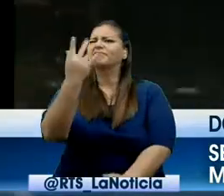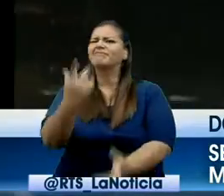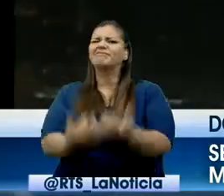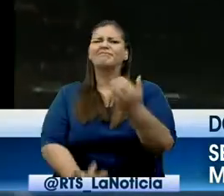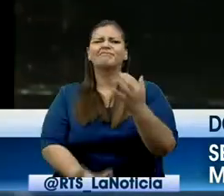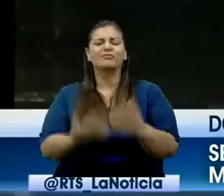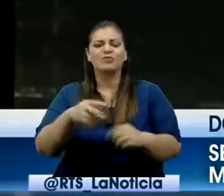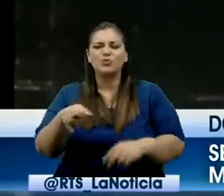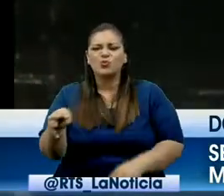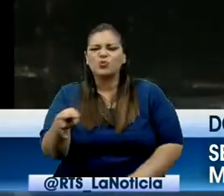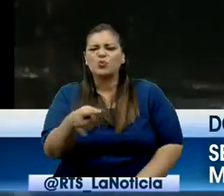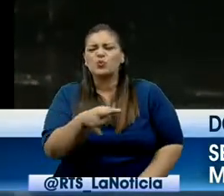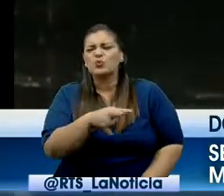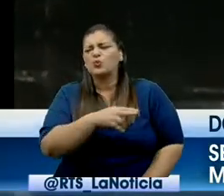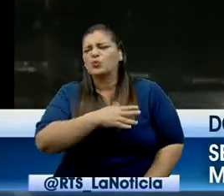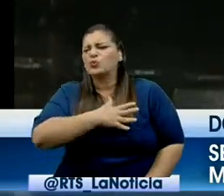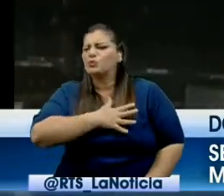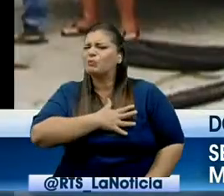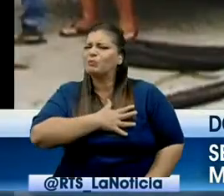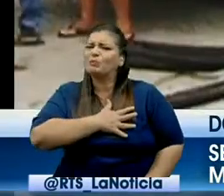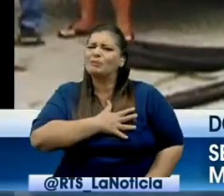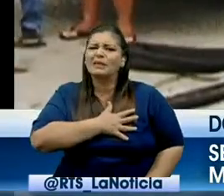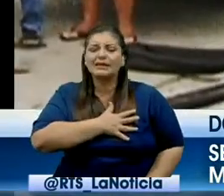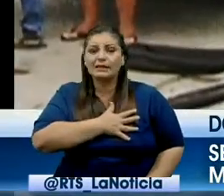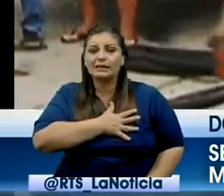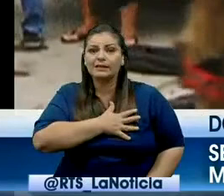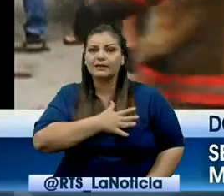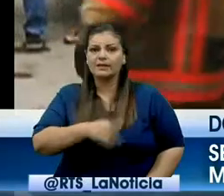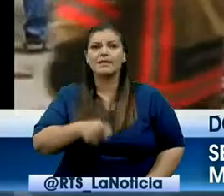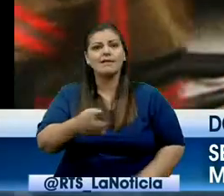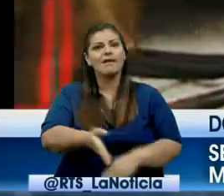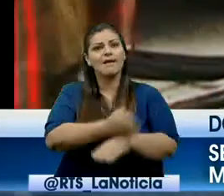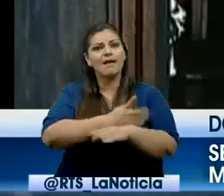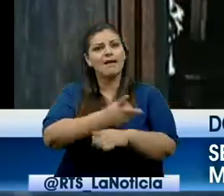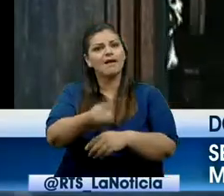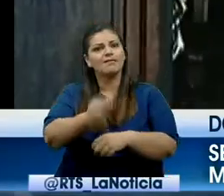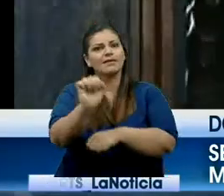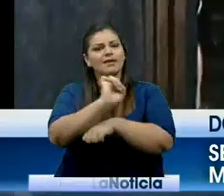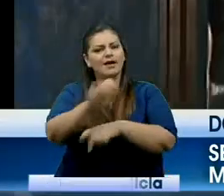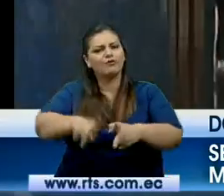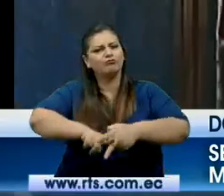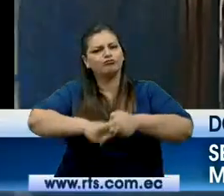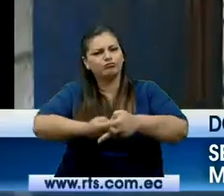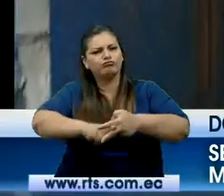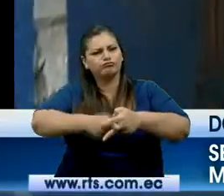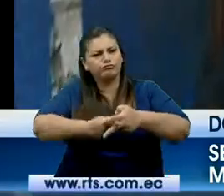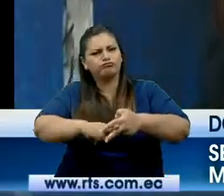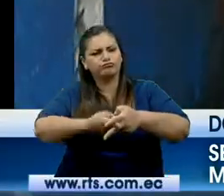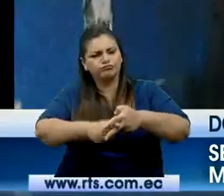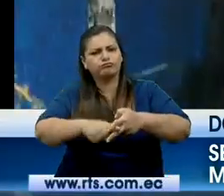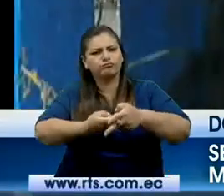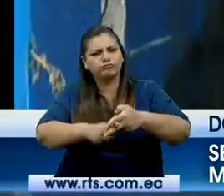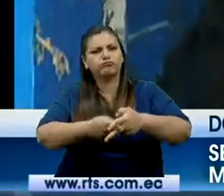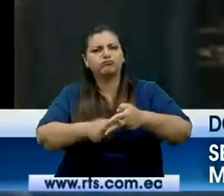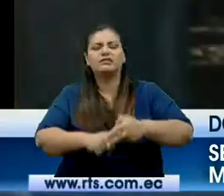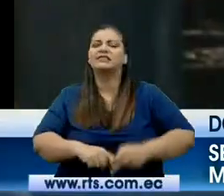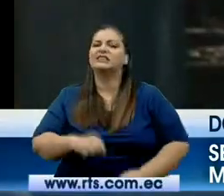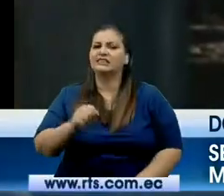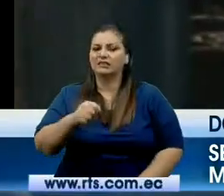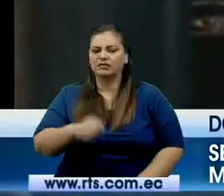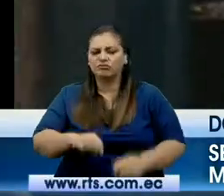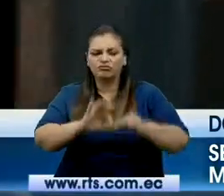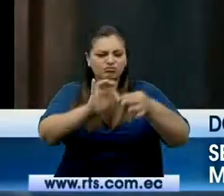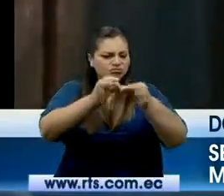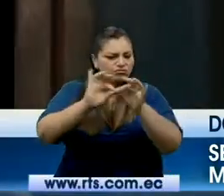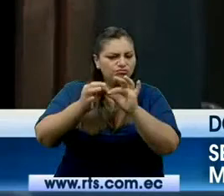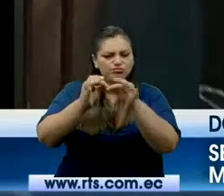angustia. Dijeron los habitantes del sitio que en el lugar funcionaba un taller automotriz y mientras se realizaban las reparaciones a un vehículo, fue